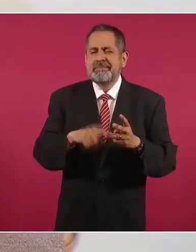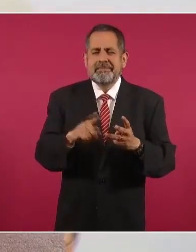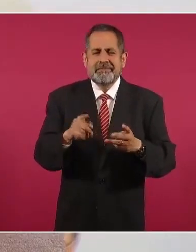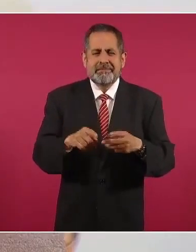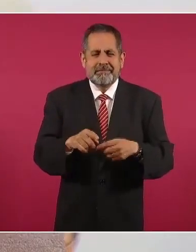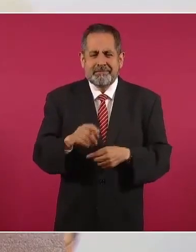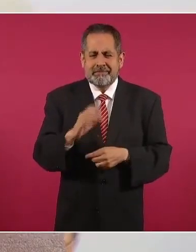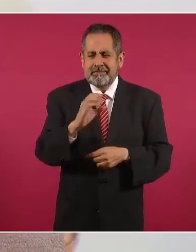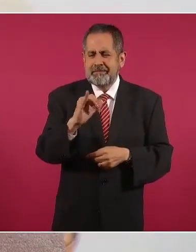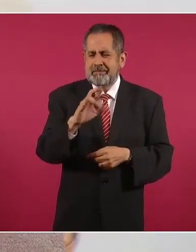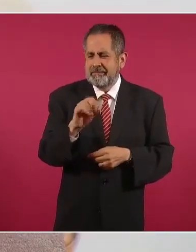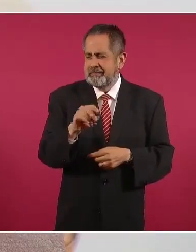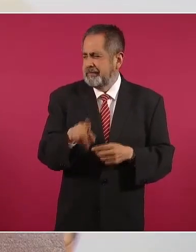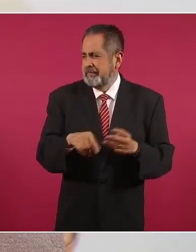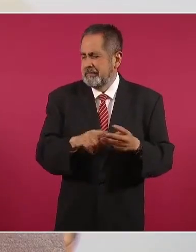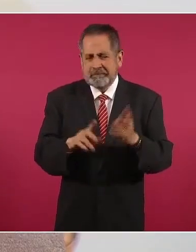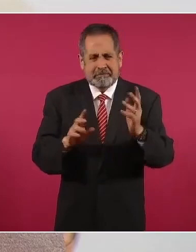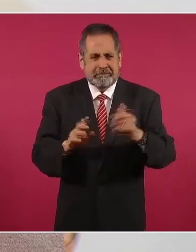Ciro,